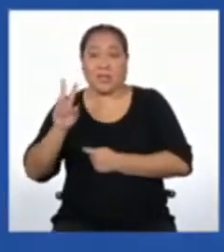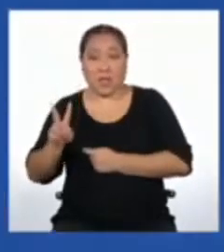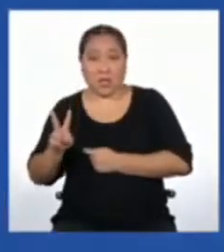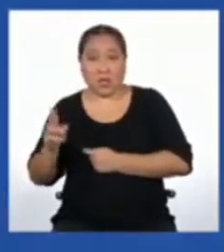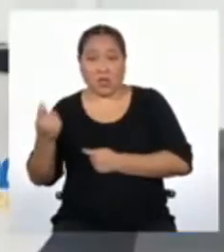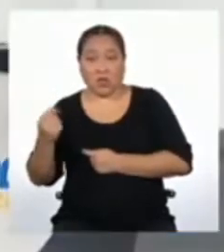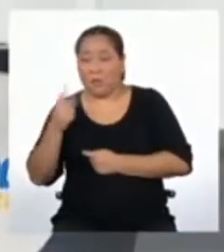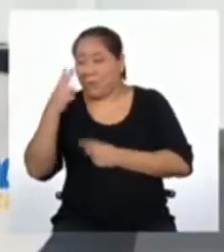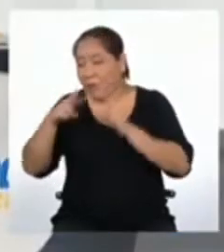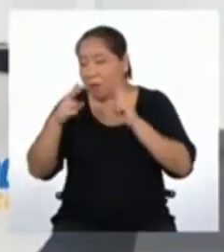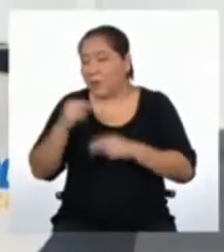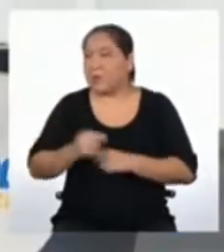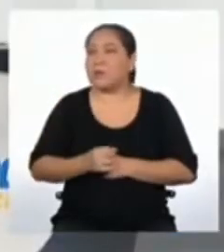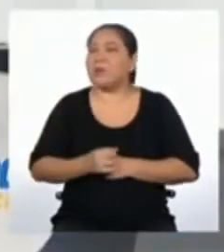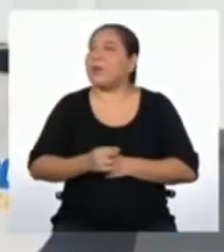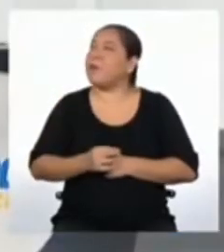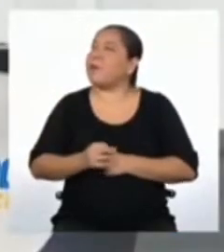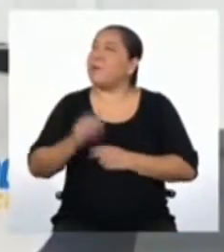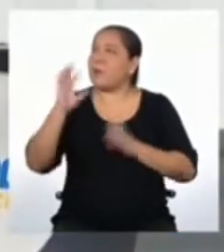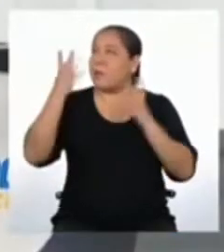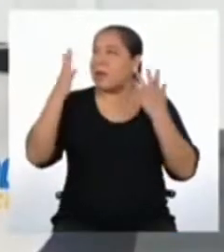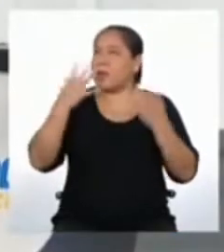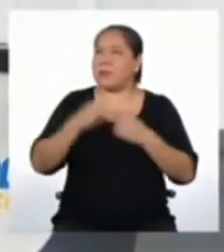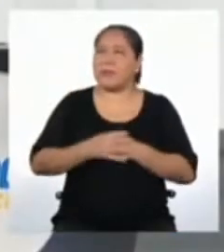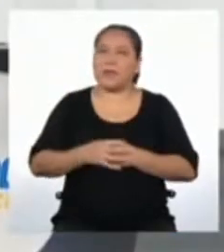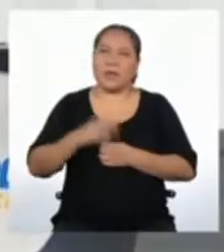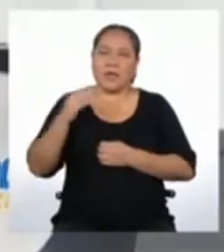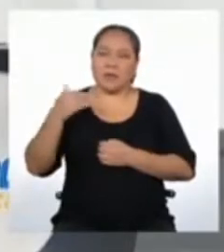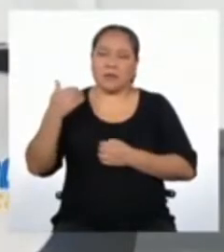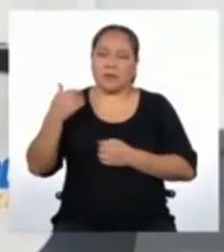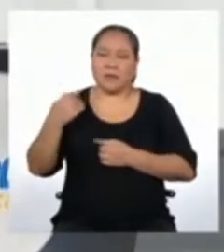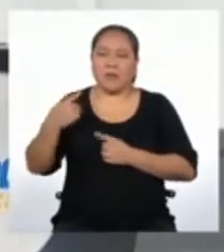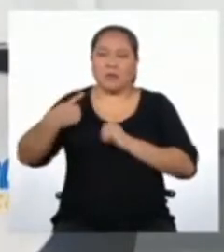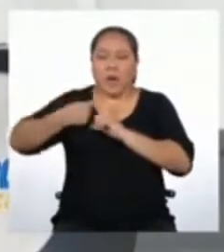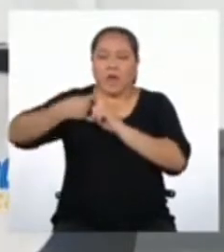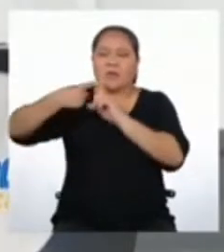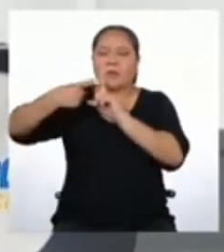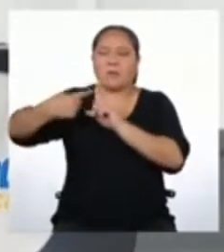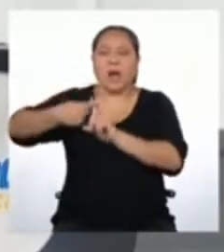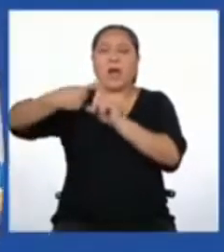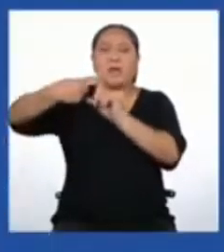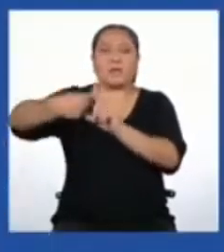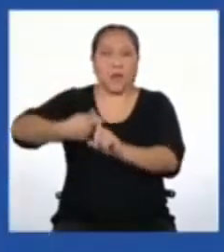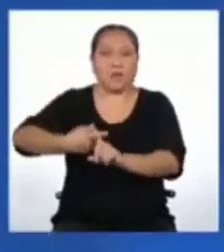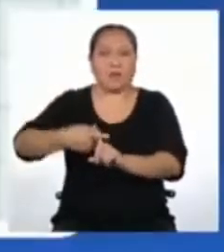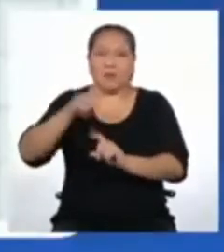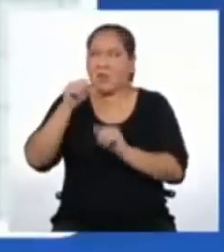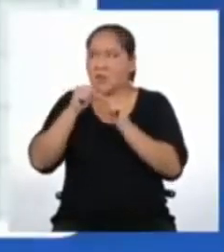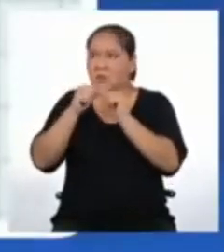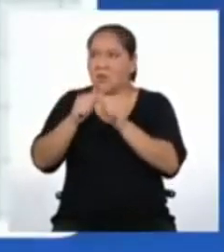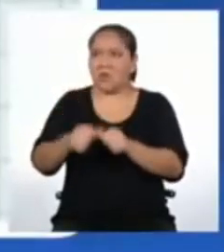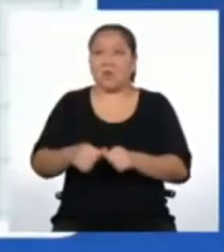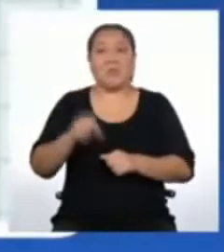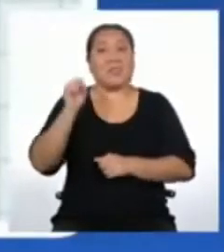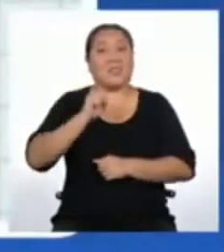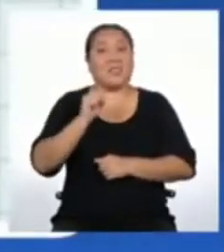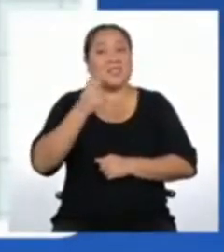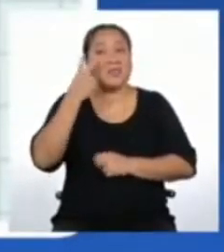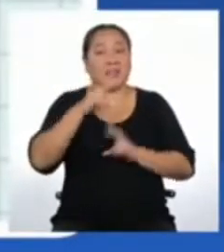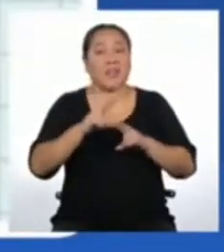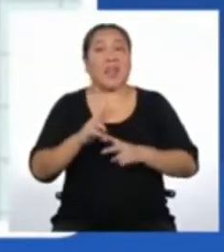en particular? Me parece que a los términos siempre se les suma el mismo número para continuar la sucesión. ¡Qué